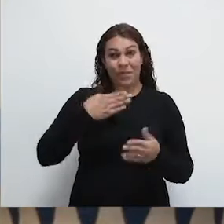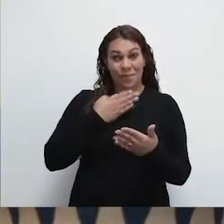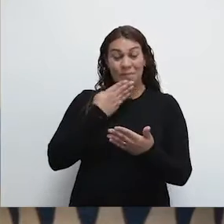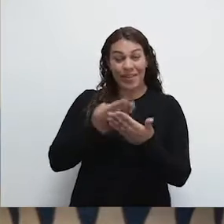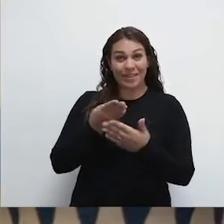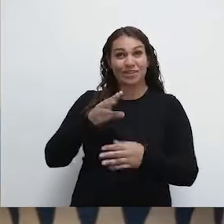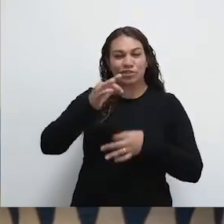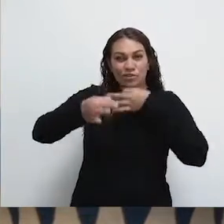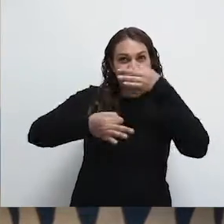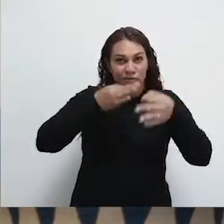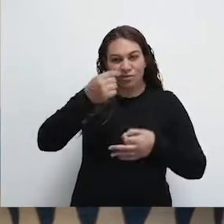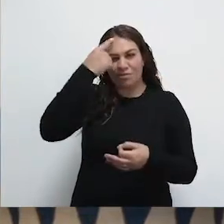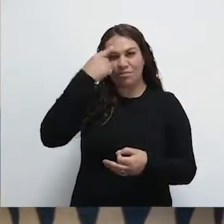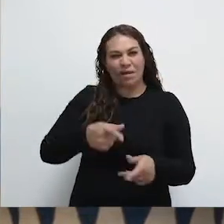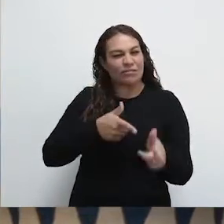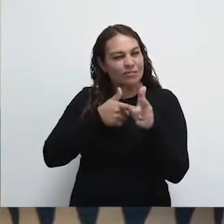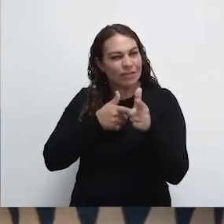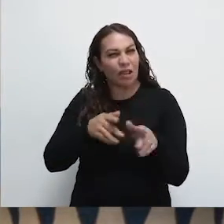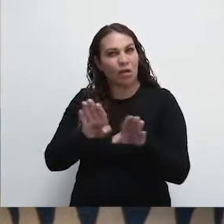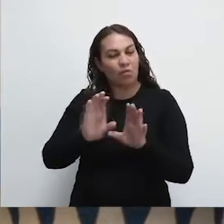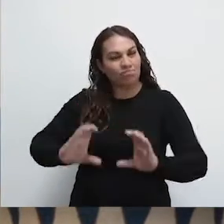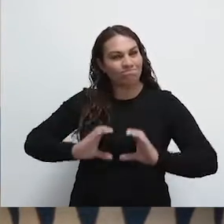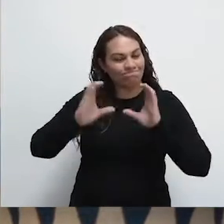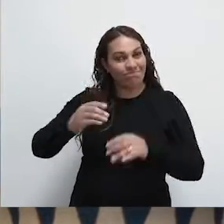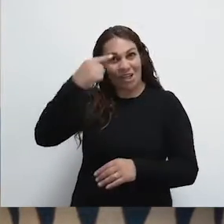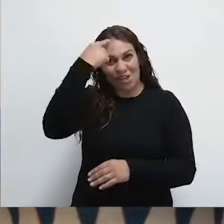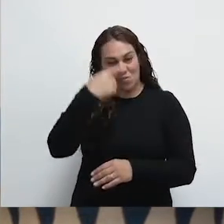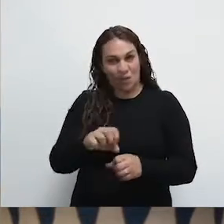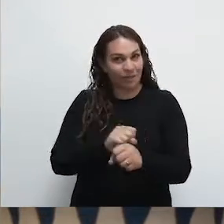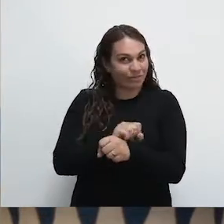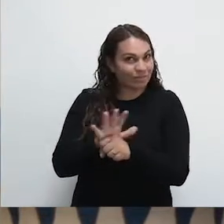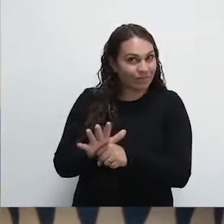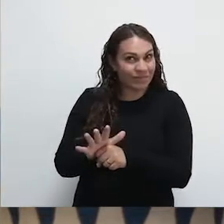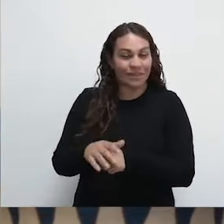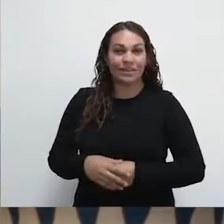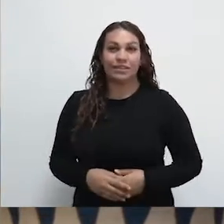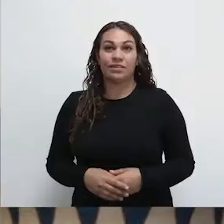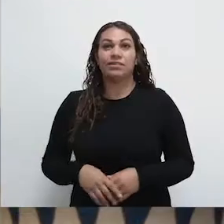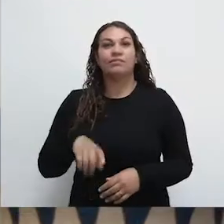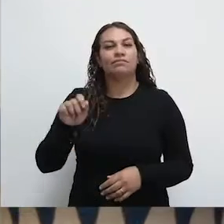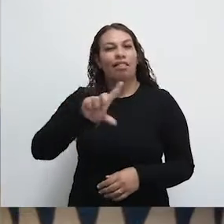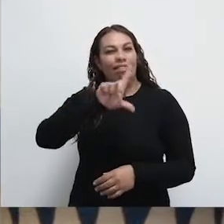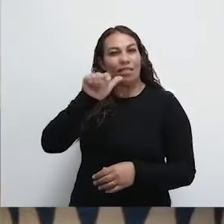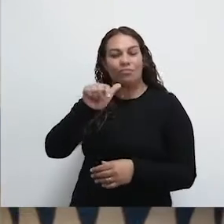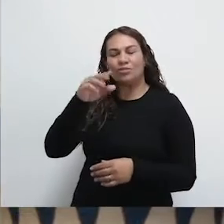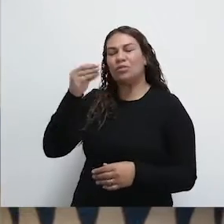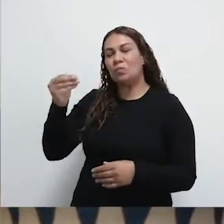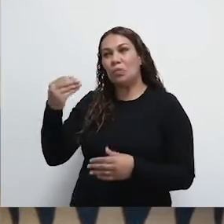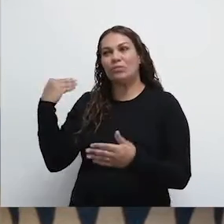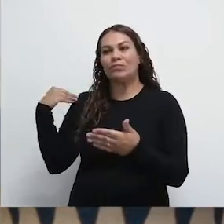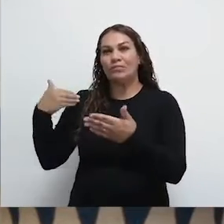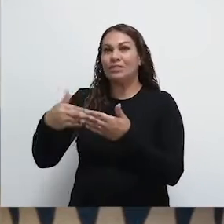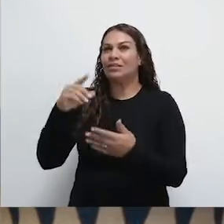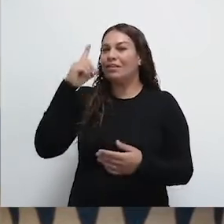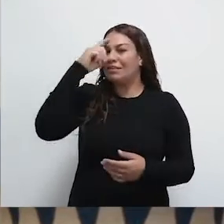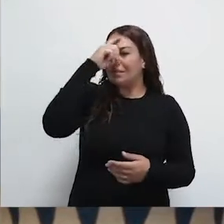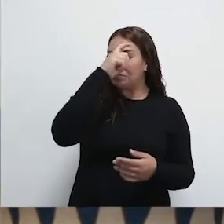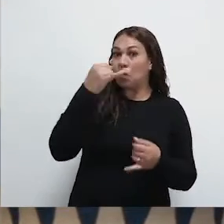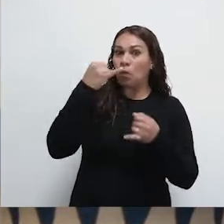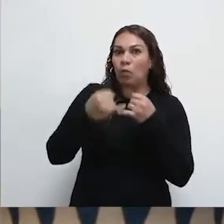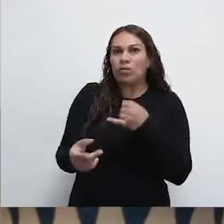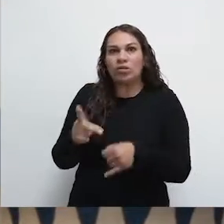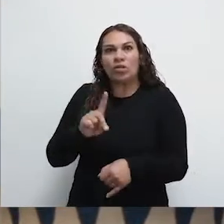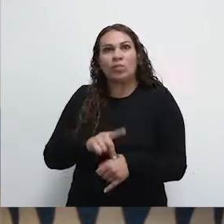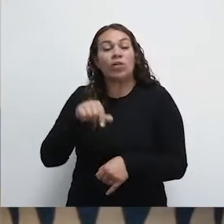hay buenas noticias en nuestra lucha para combatir la pandemia de kobe 19 después de semanas difíciles en los últimos